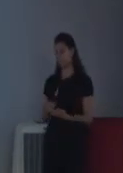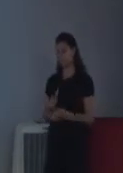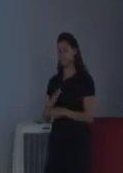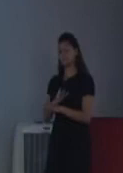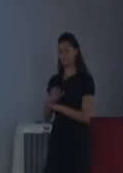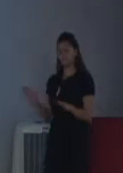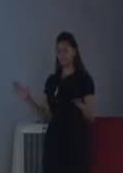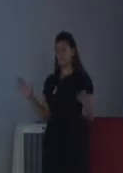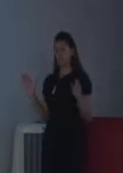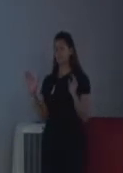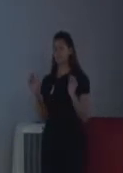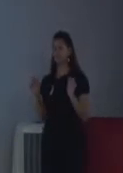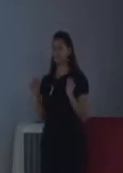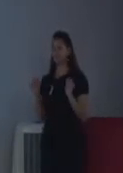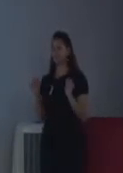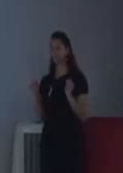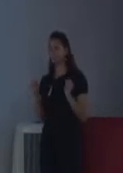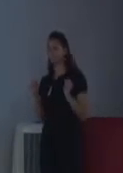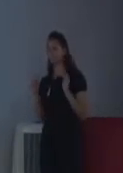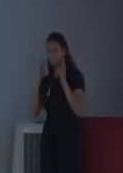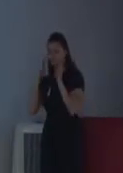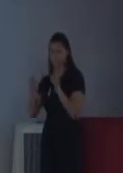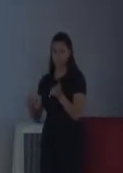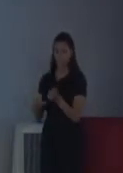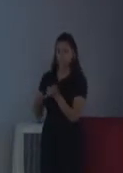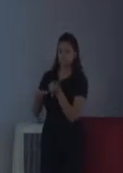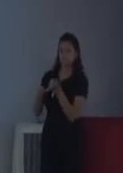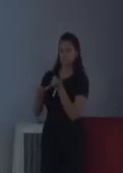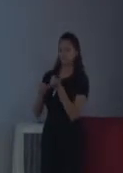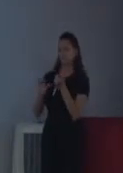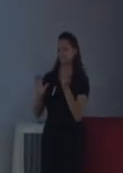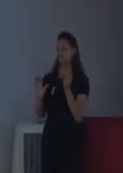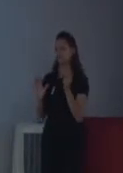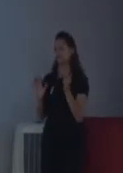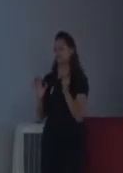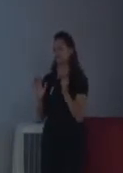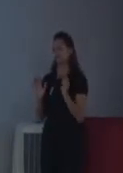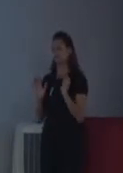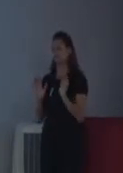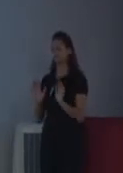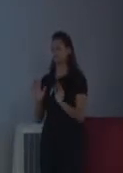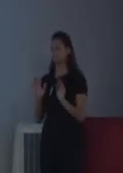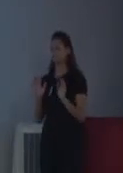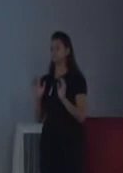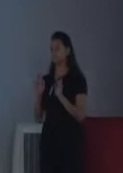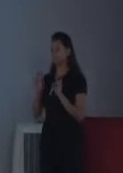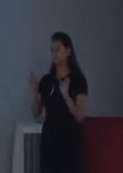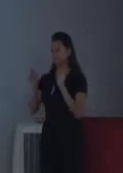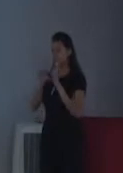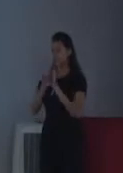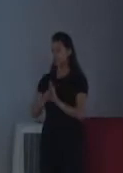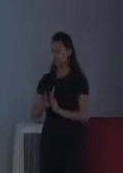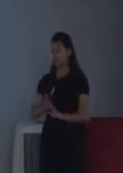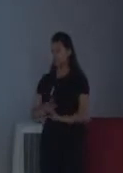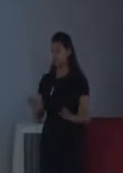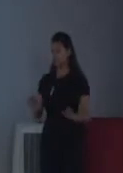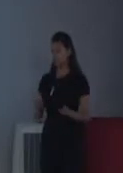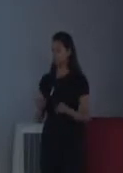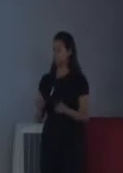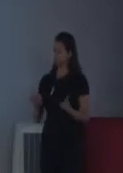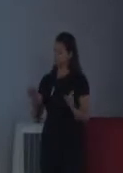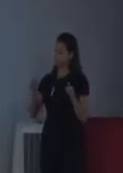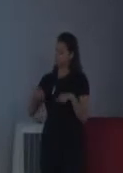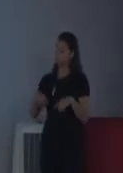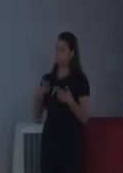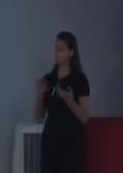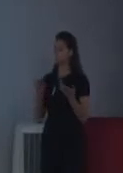no solamente se le va a brindar esa asesoría, ¿sí?, en materia legislativa, sino que